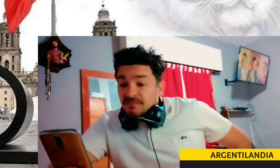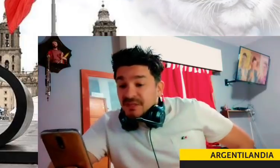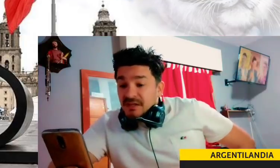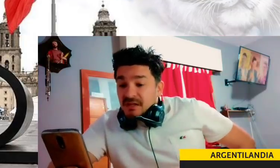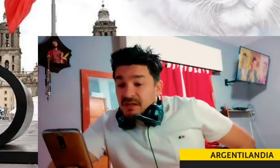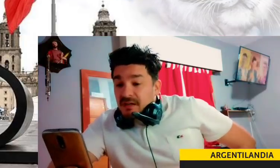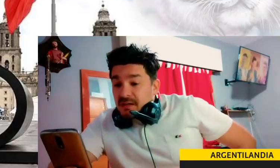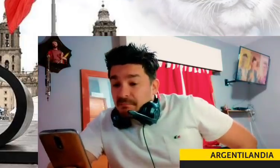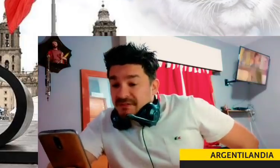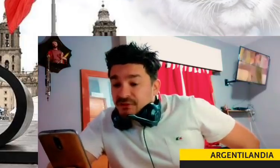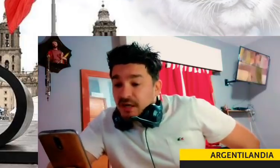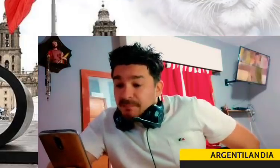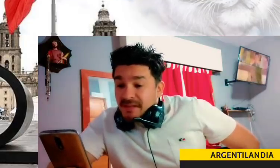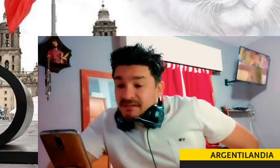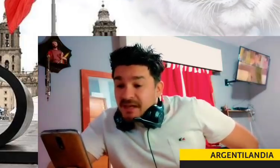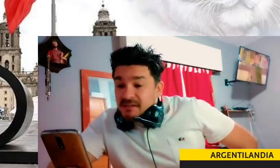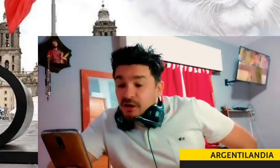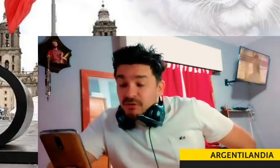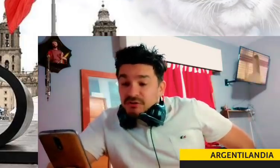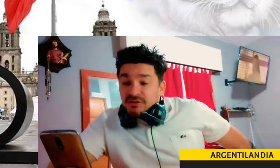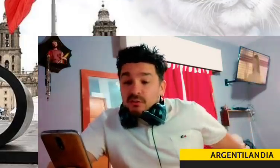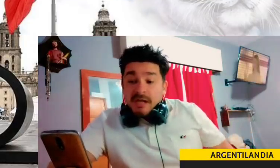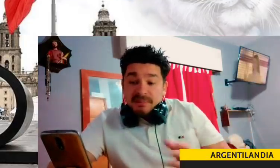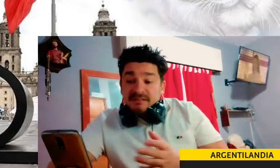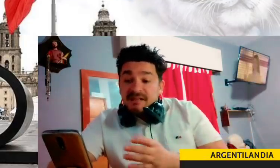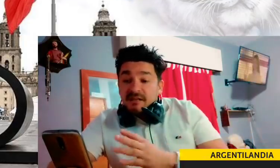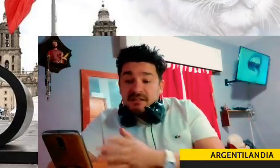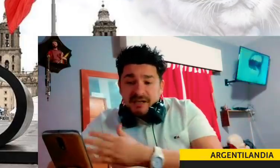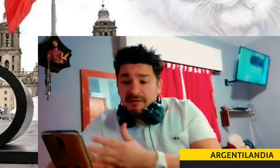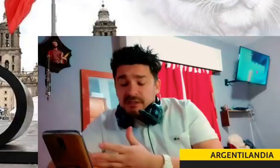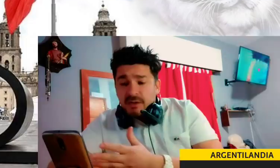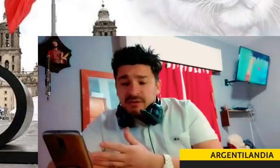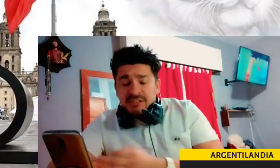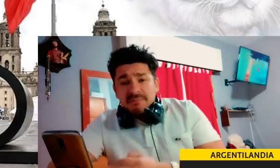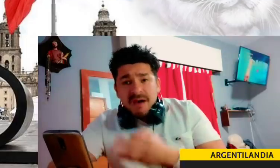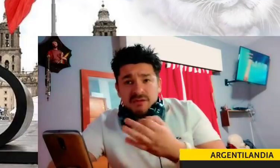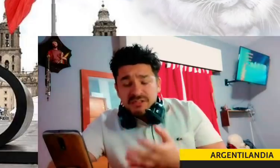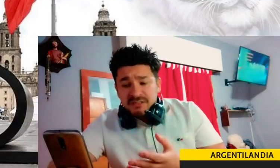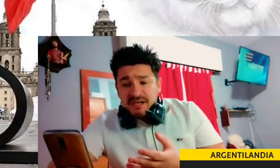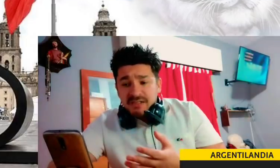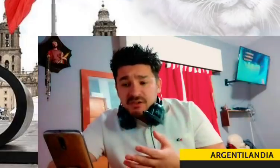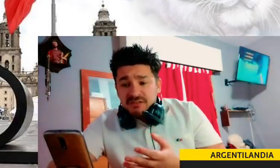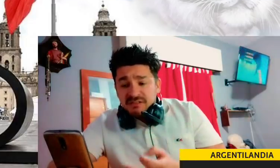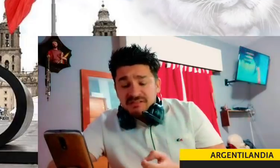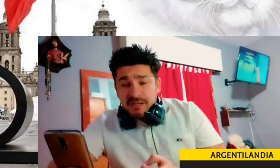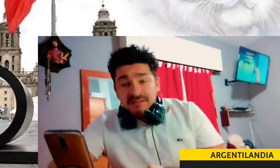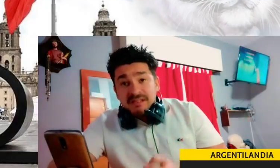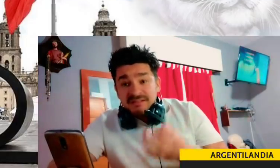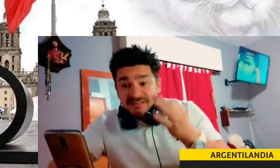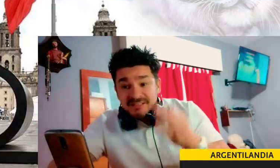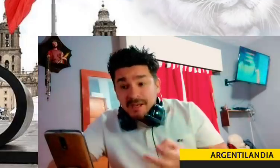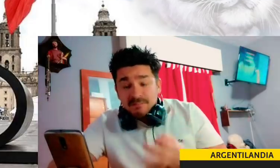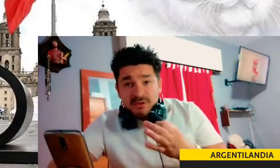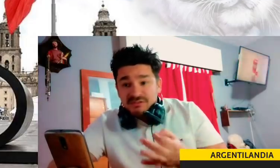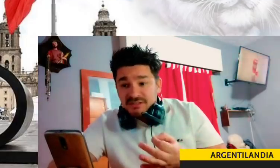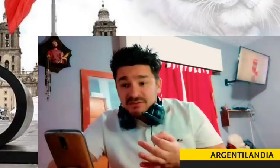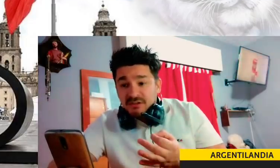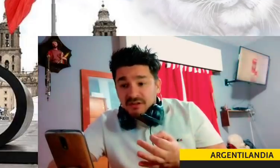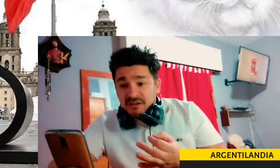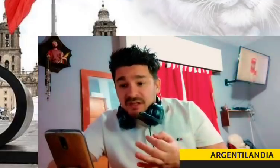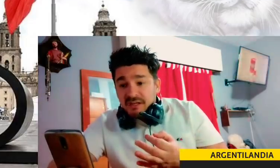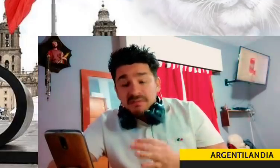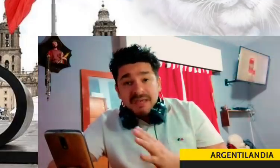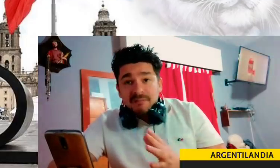pocas horas, visitó la planta Leomont, una planta que estaba averiguando, tiene más de 80 años, sinceramente 100